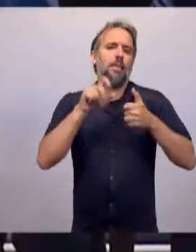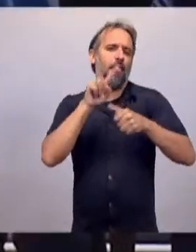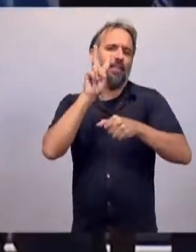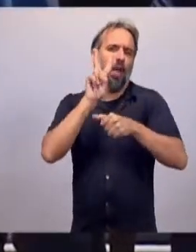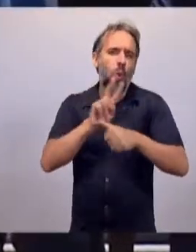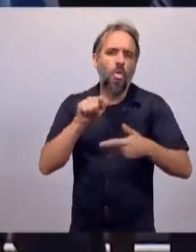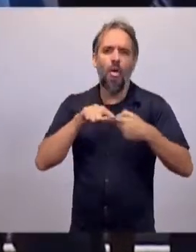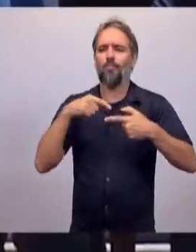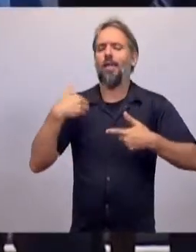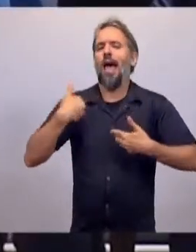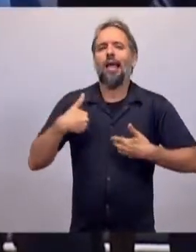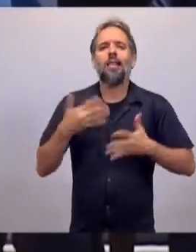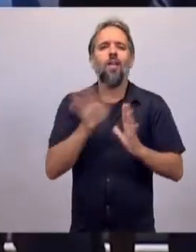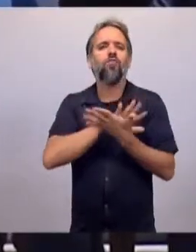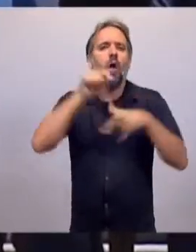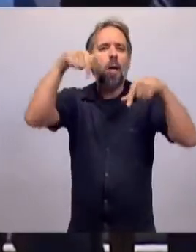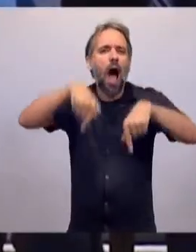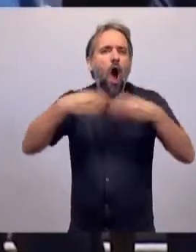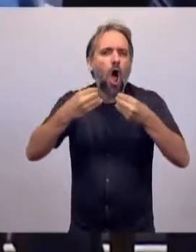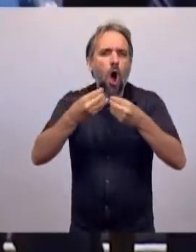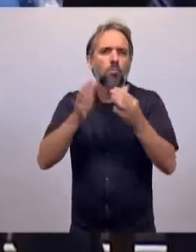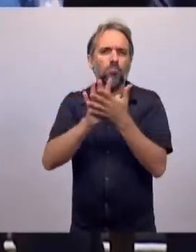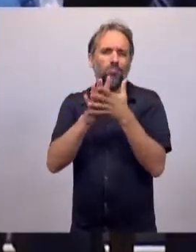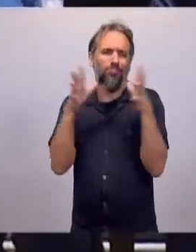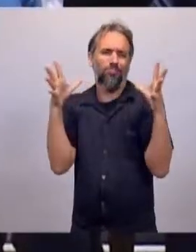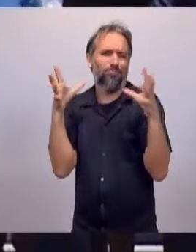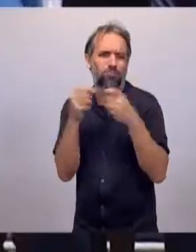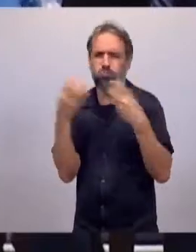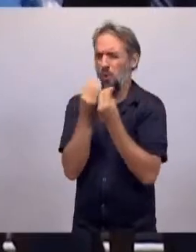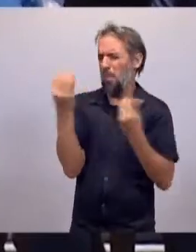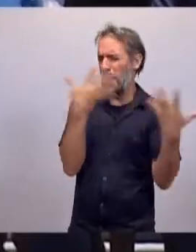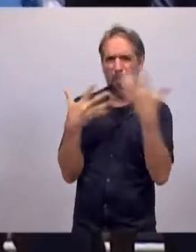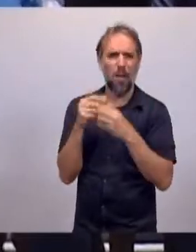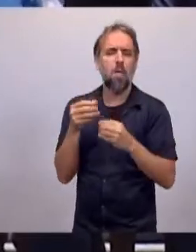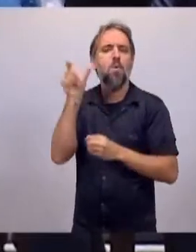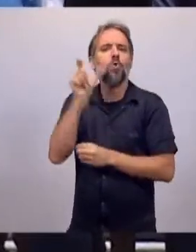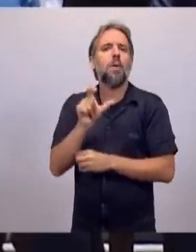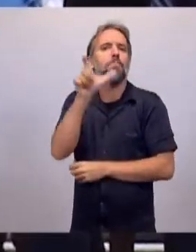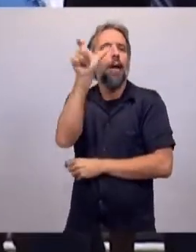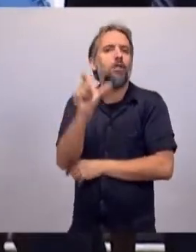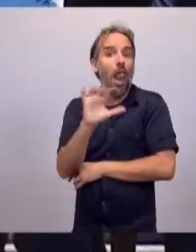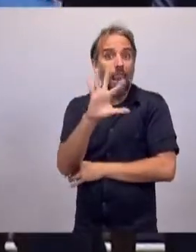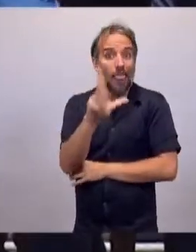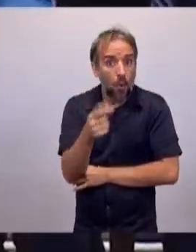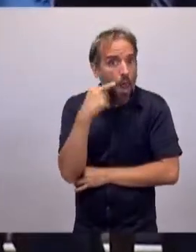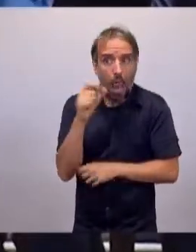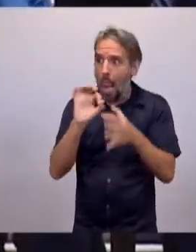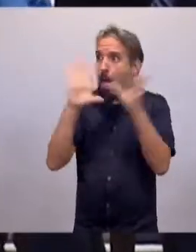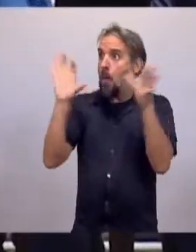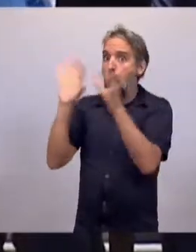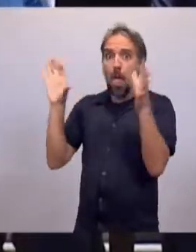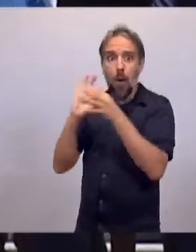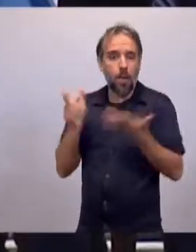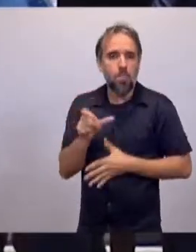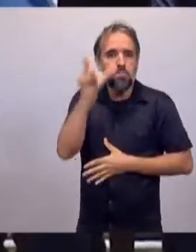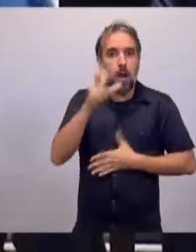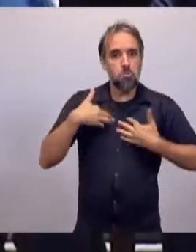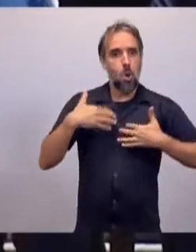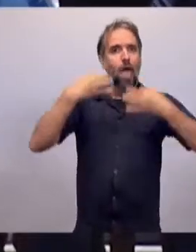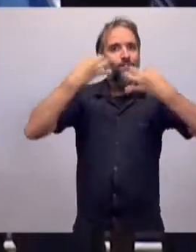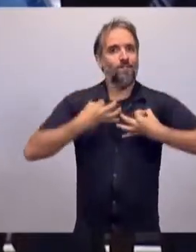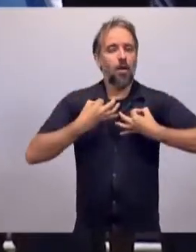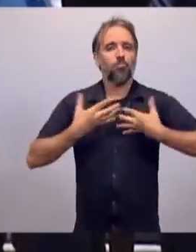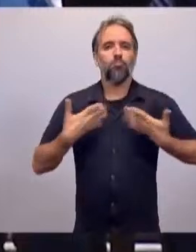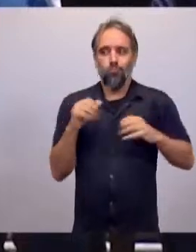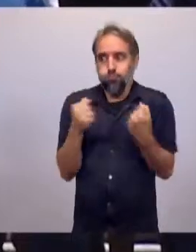seguridad, Argentina se ha convertido en un baño de sangre. Los delincuentes caminan libres mientras los argentinos de bien